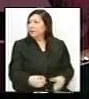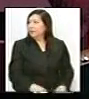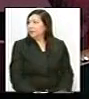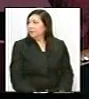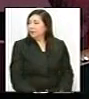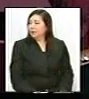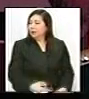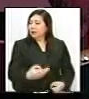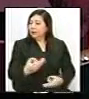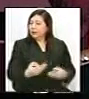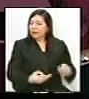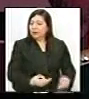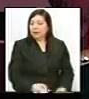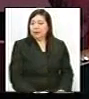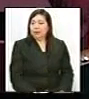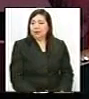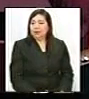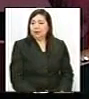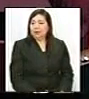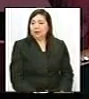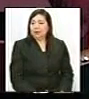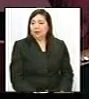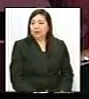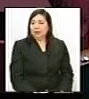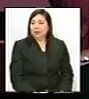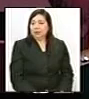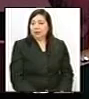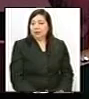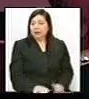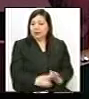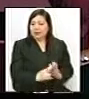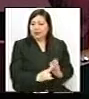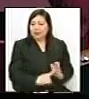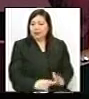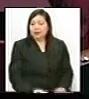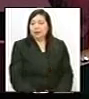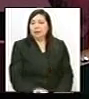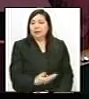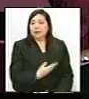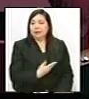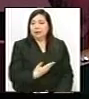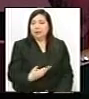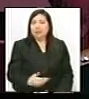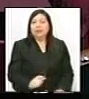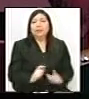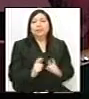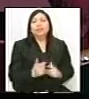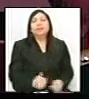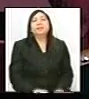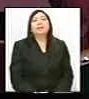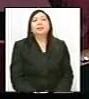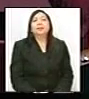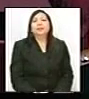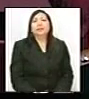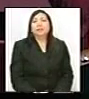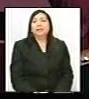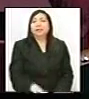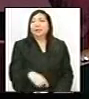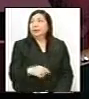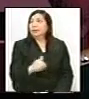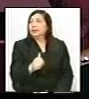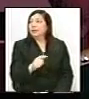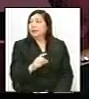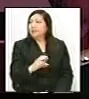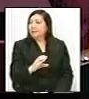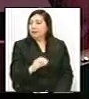de Presupuesto y Cuenta General de la República, que preside el congresista Percy